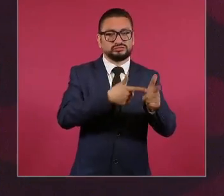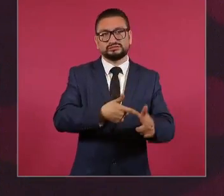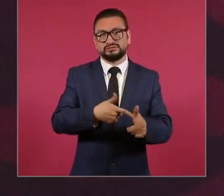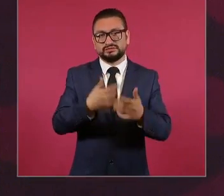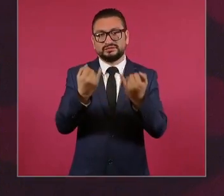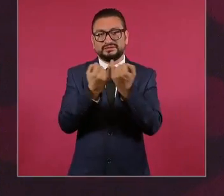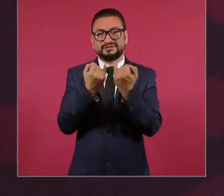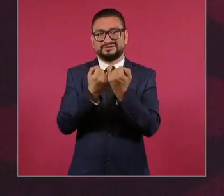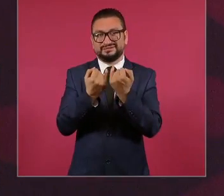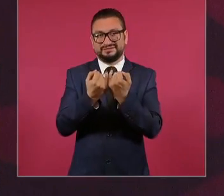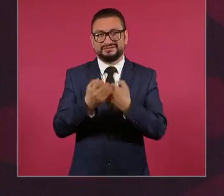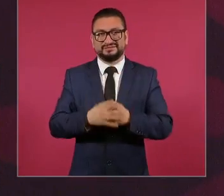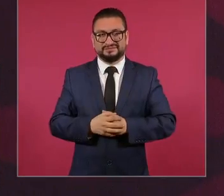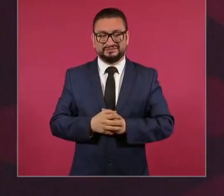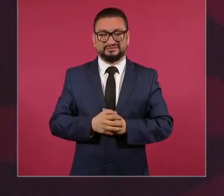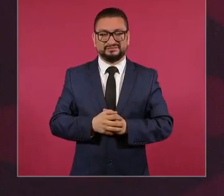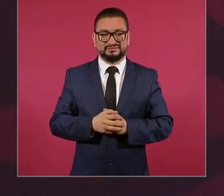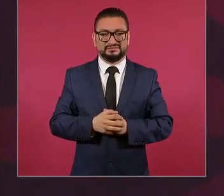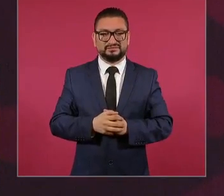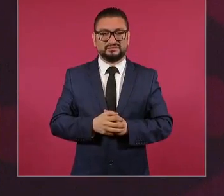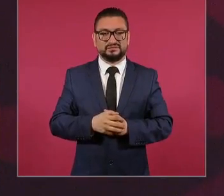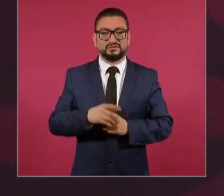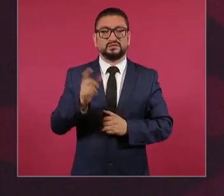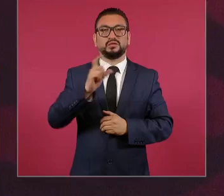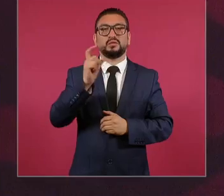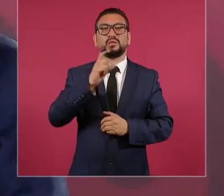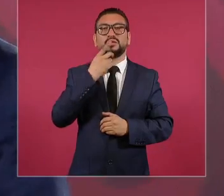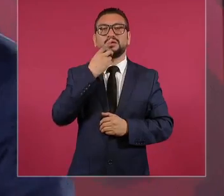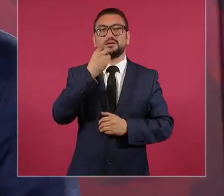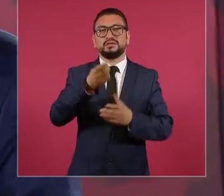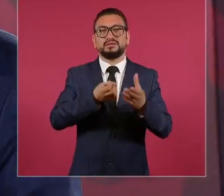allá en el trópico.